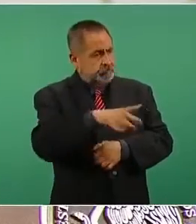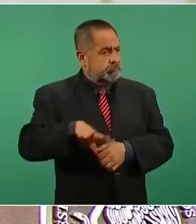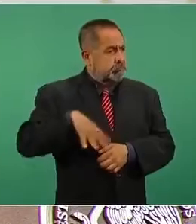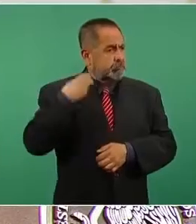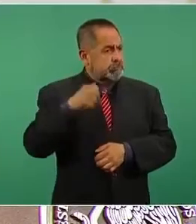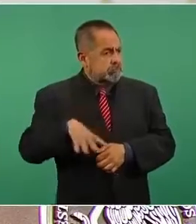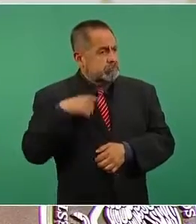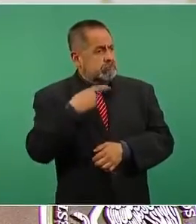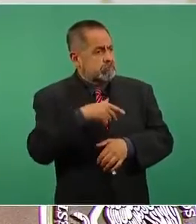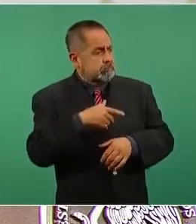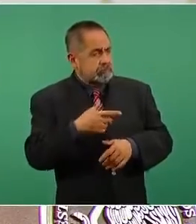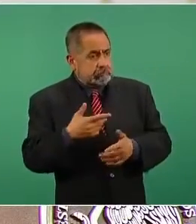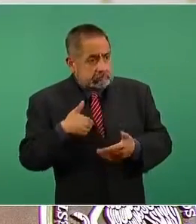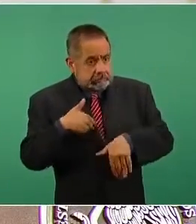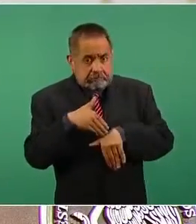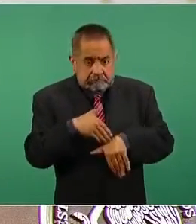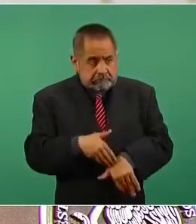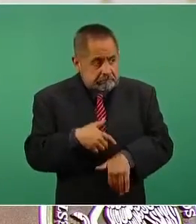a aplicar